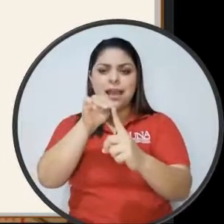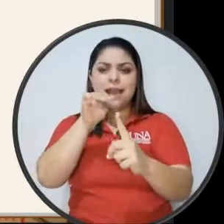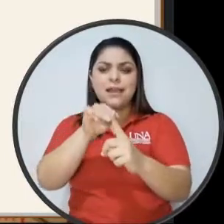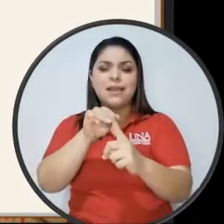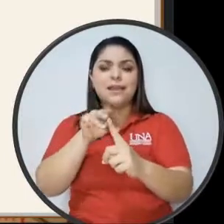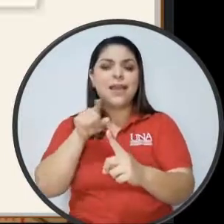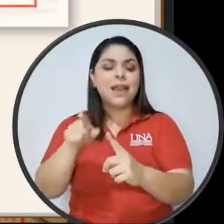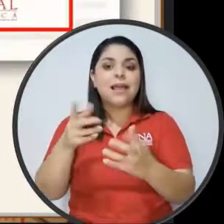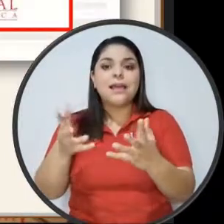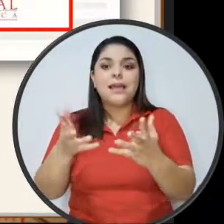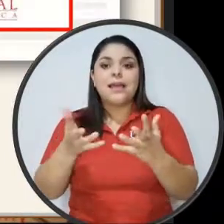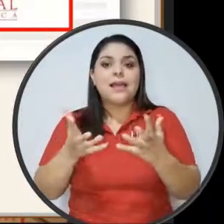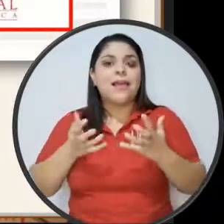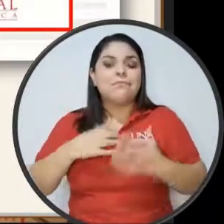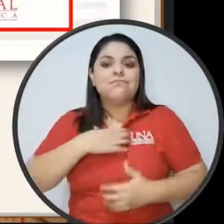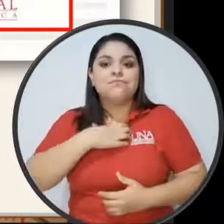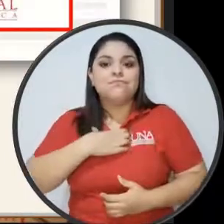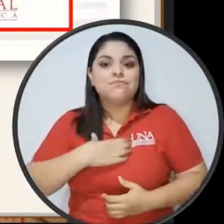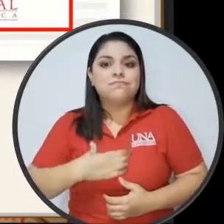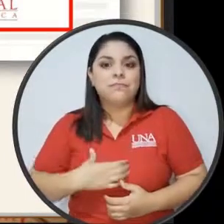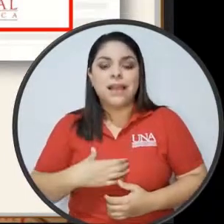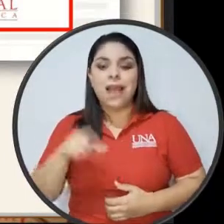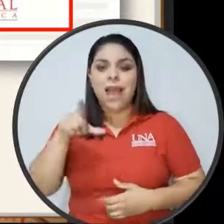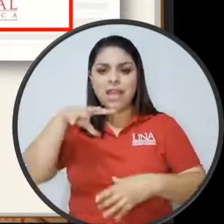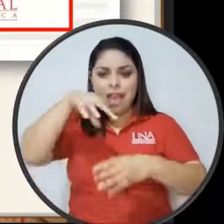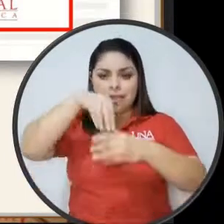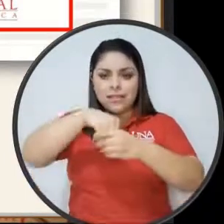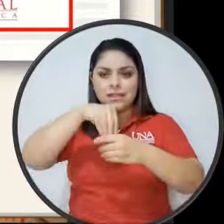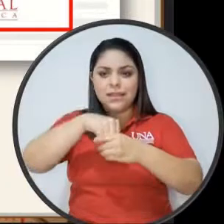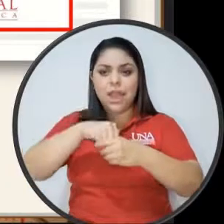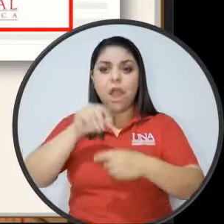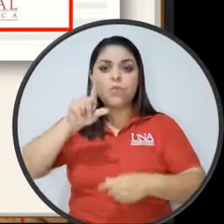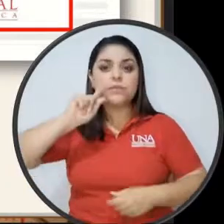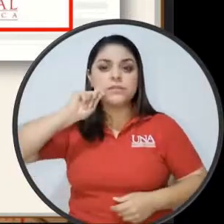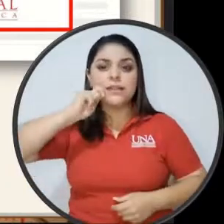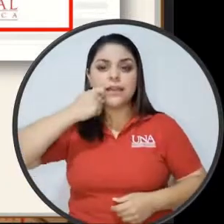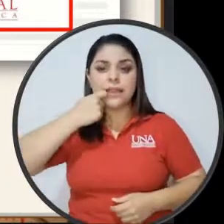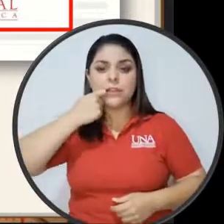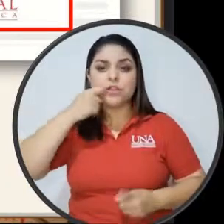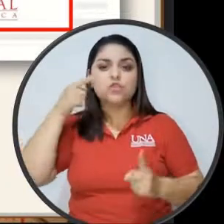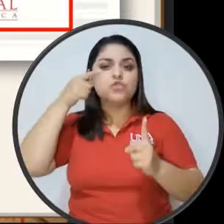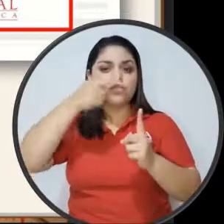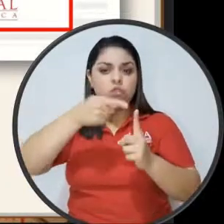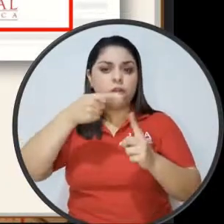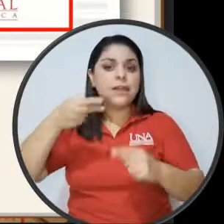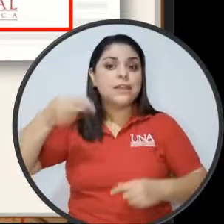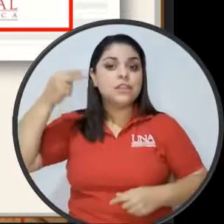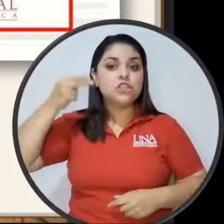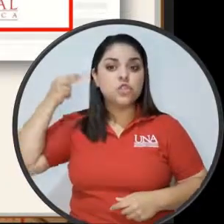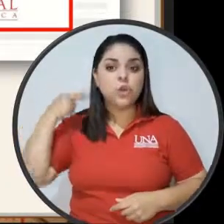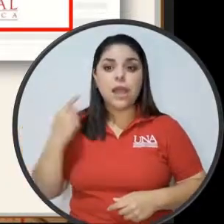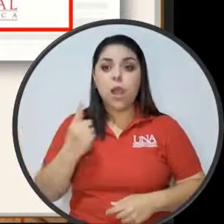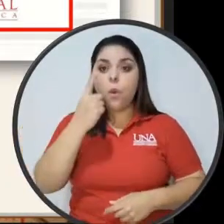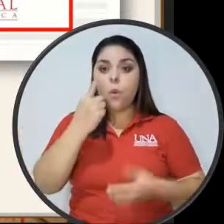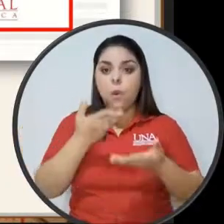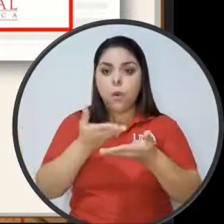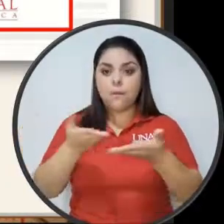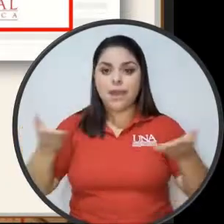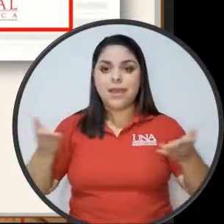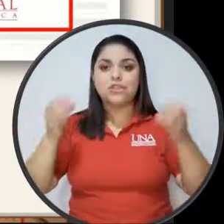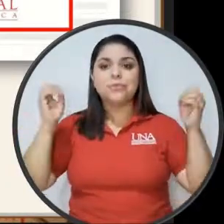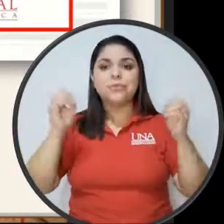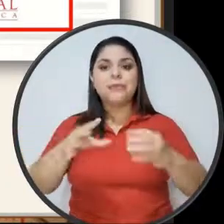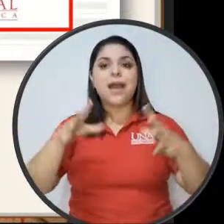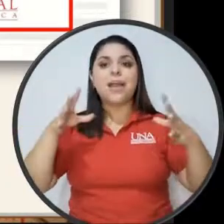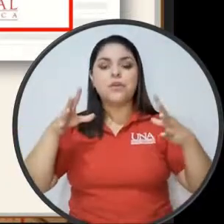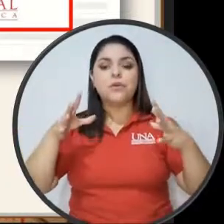que tanto había anhelado. Y contenía además un secreto relacionado con la historia de un objeto mágico